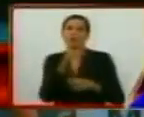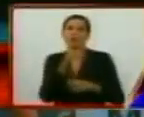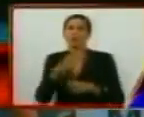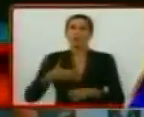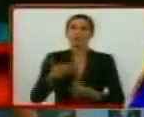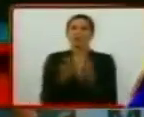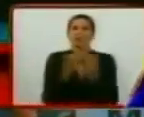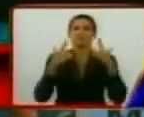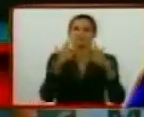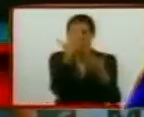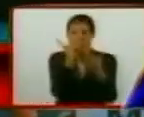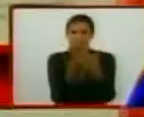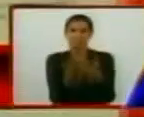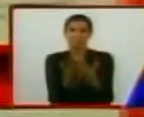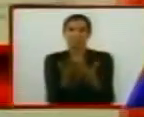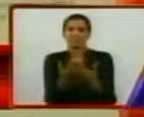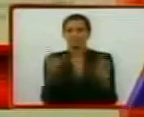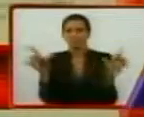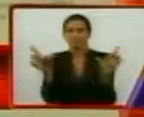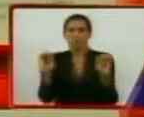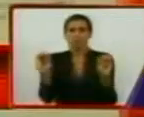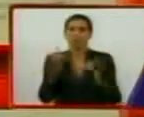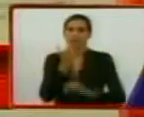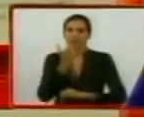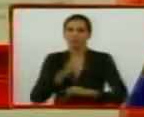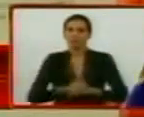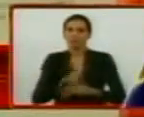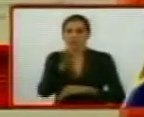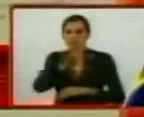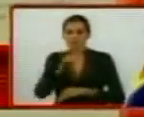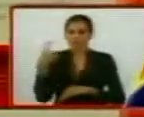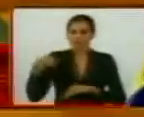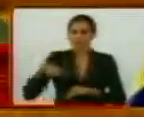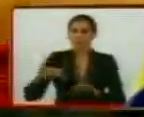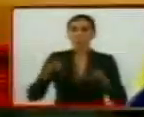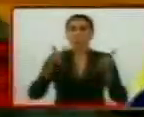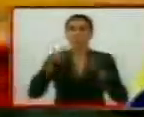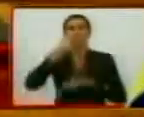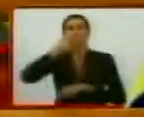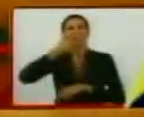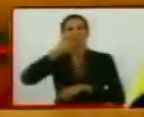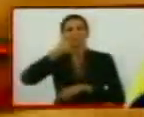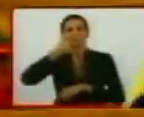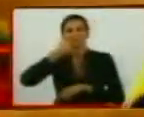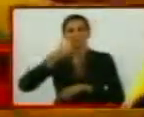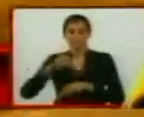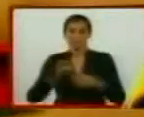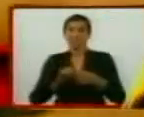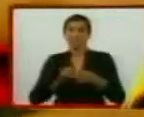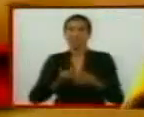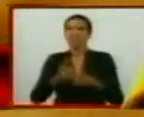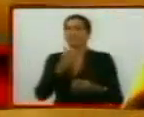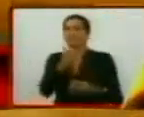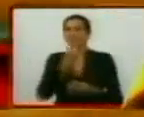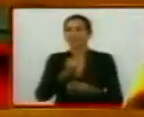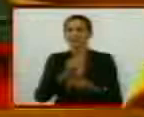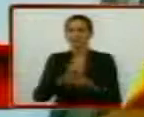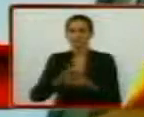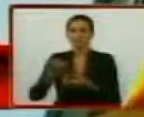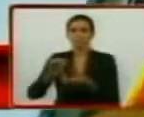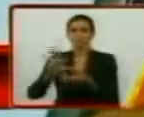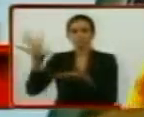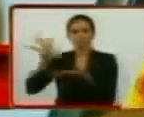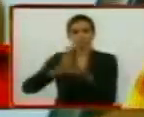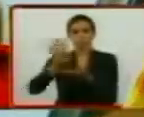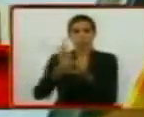Expresó que con el incremento de las personas que acceden a los nuevos teléfonos móviles, las redes sociales tienen mayor cobertura que los